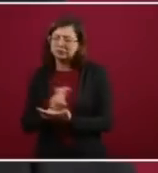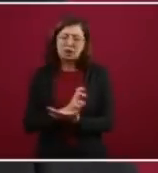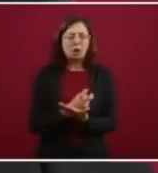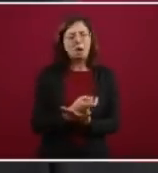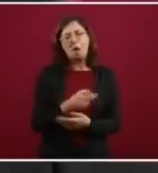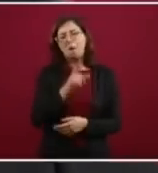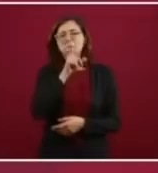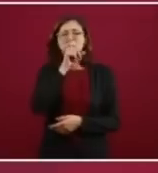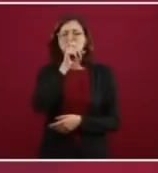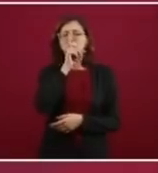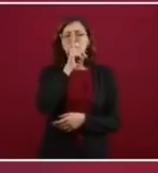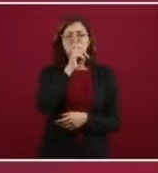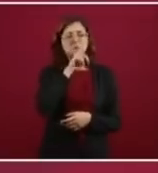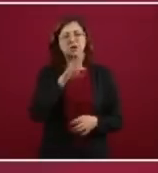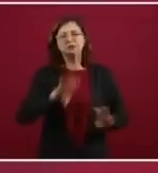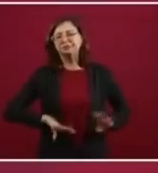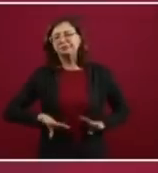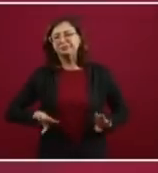Es normal.